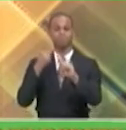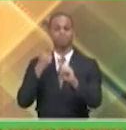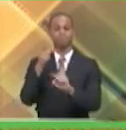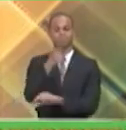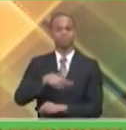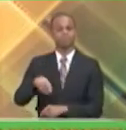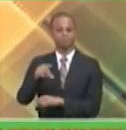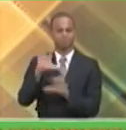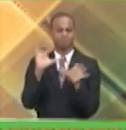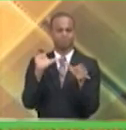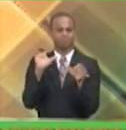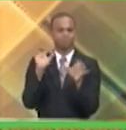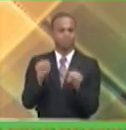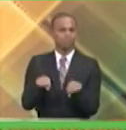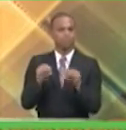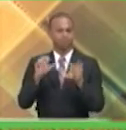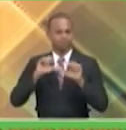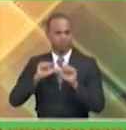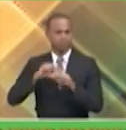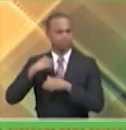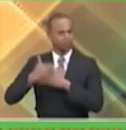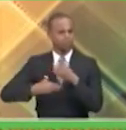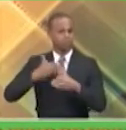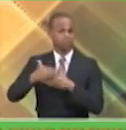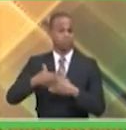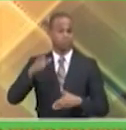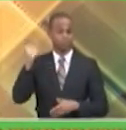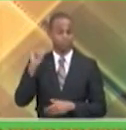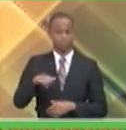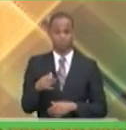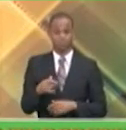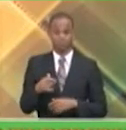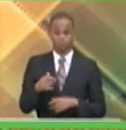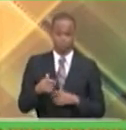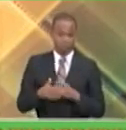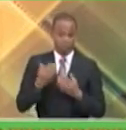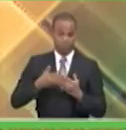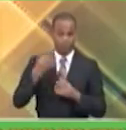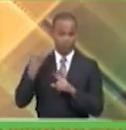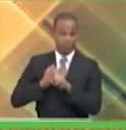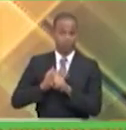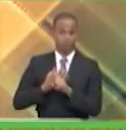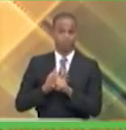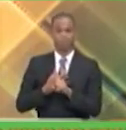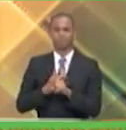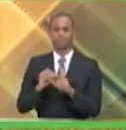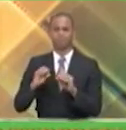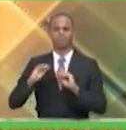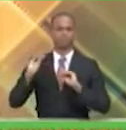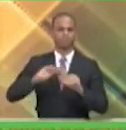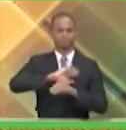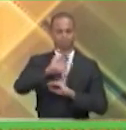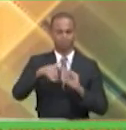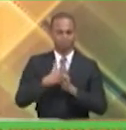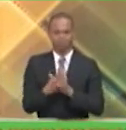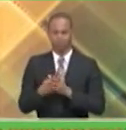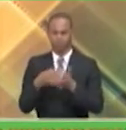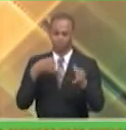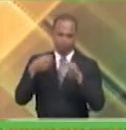puedan seguir avanzando. Porque no es muy fácil nada más en 9 meses darle toda esa